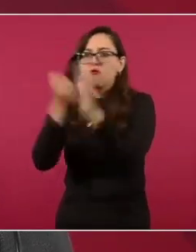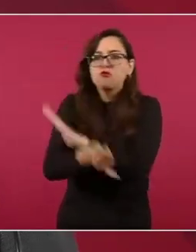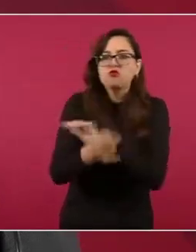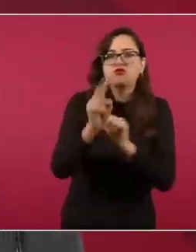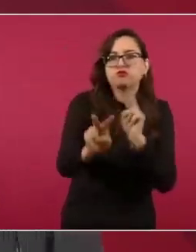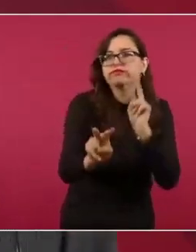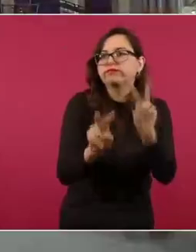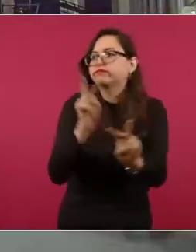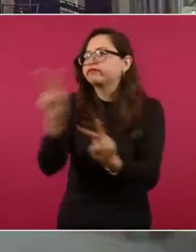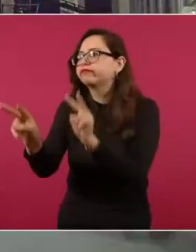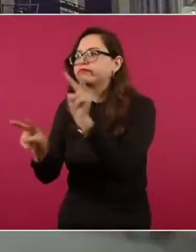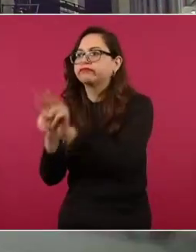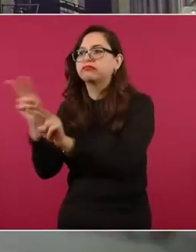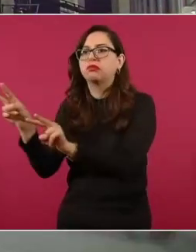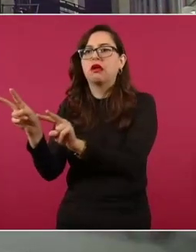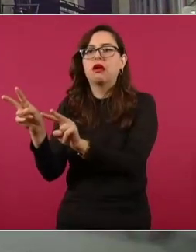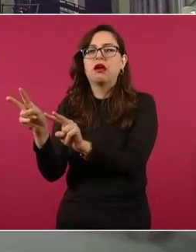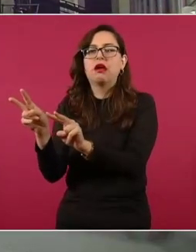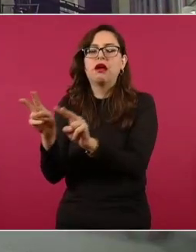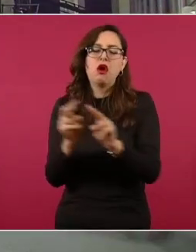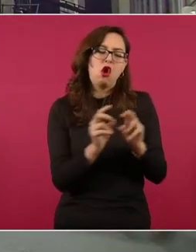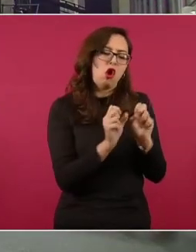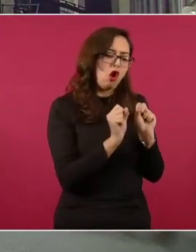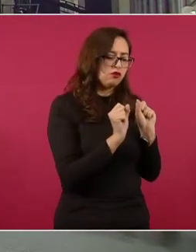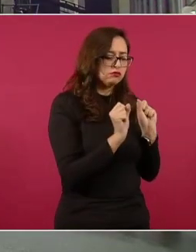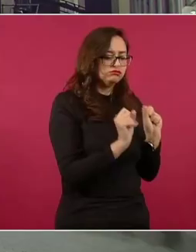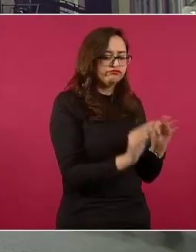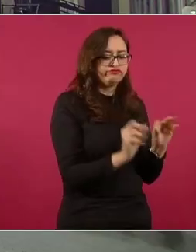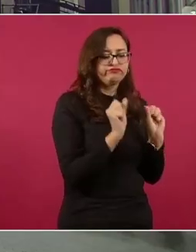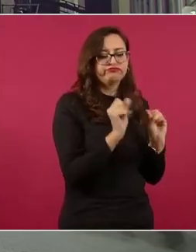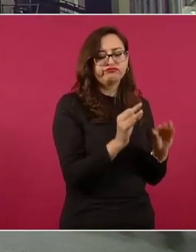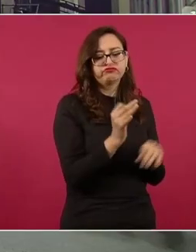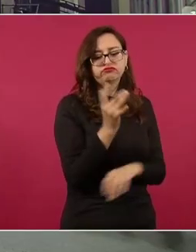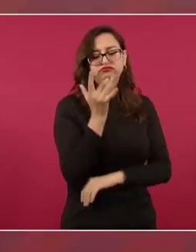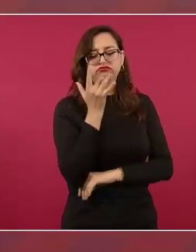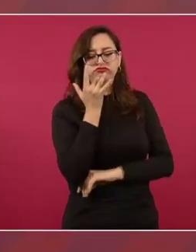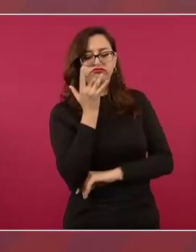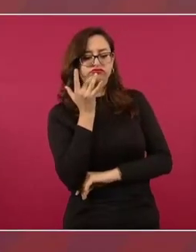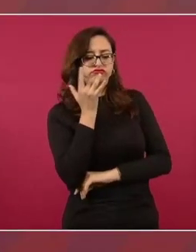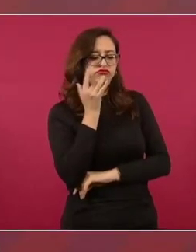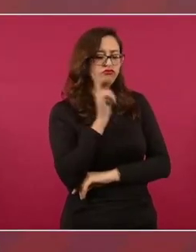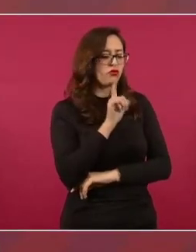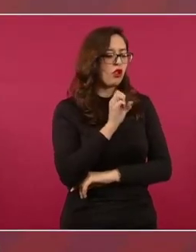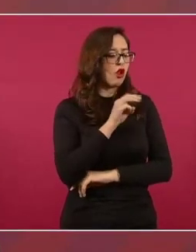Si van a estar en las oficinas de Las Lomas, en Polanco,